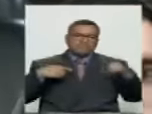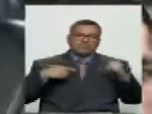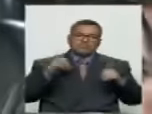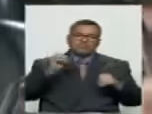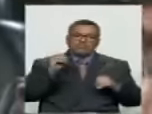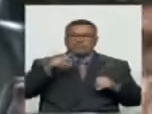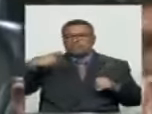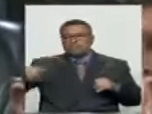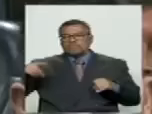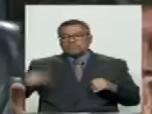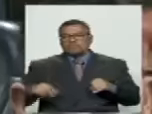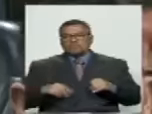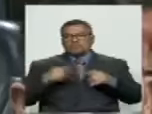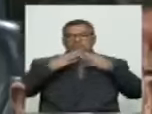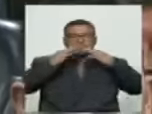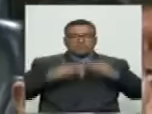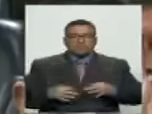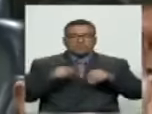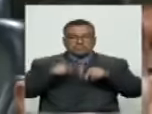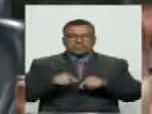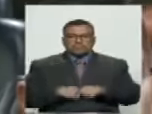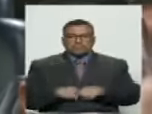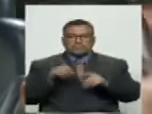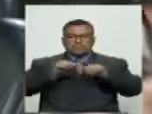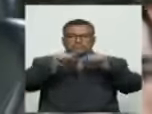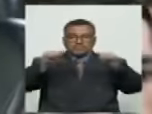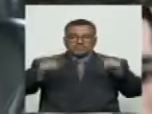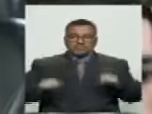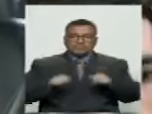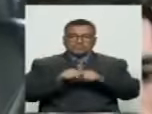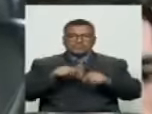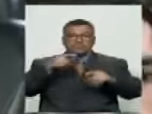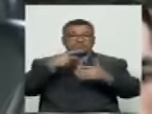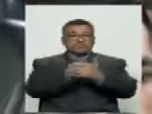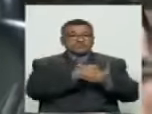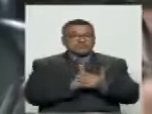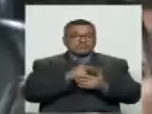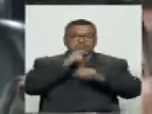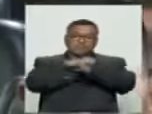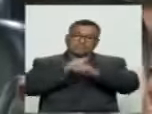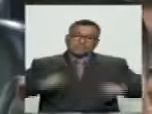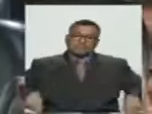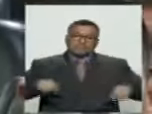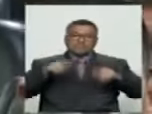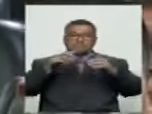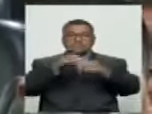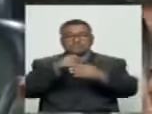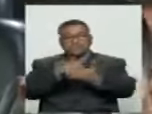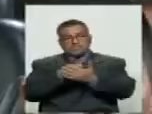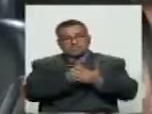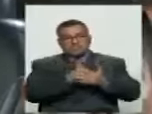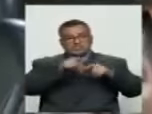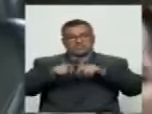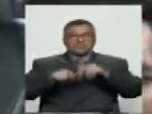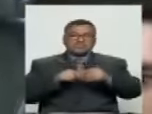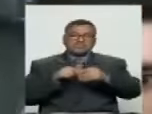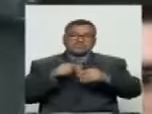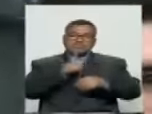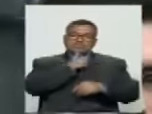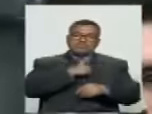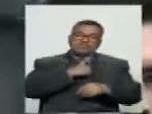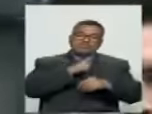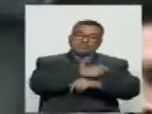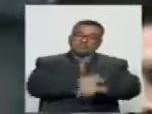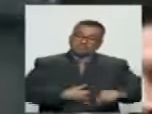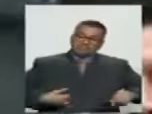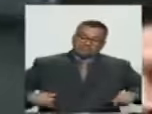derecha. Aquí se trata de reafirmar que el sistema capitalista ha fracasado, que el sistema capitalista es hambreador de la